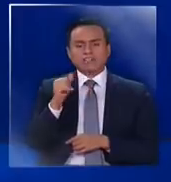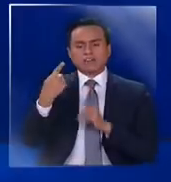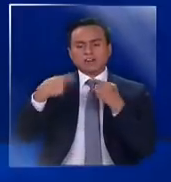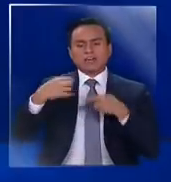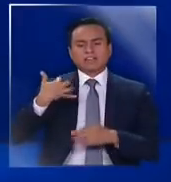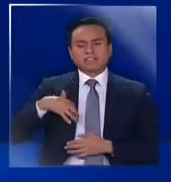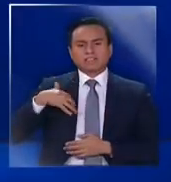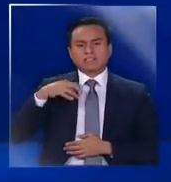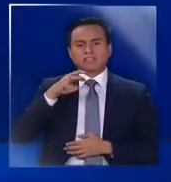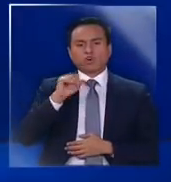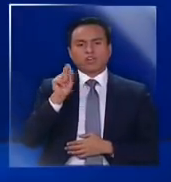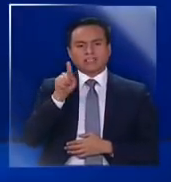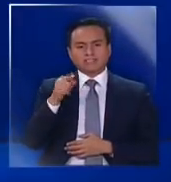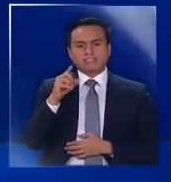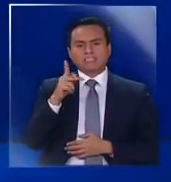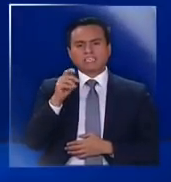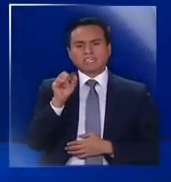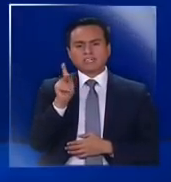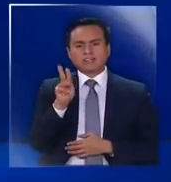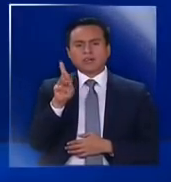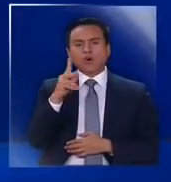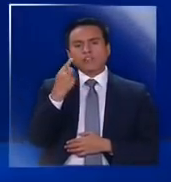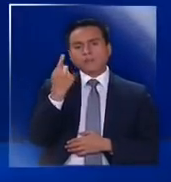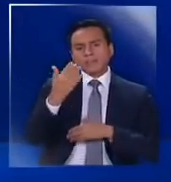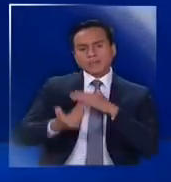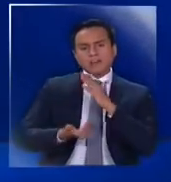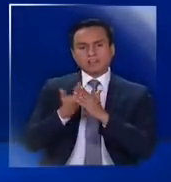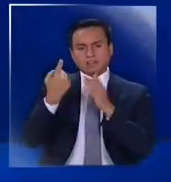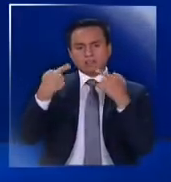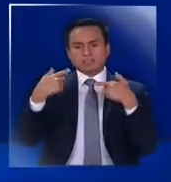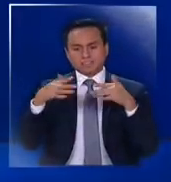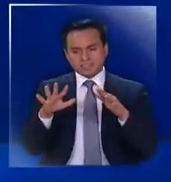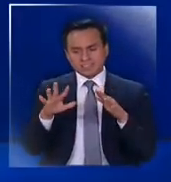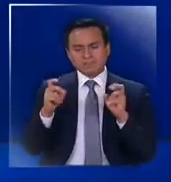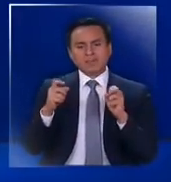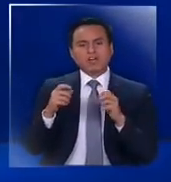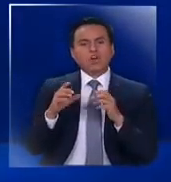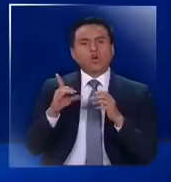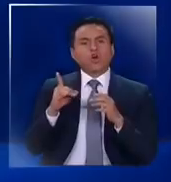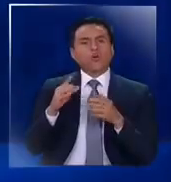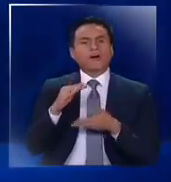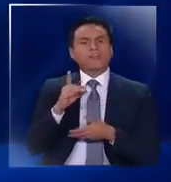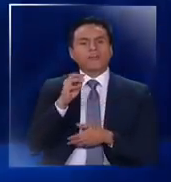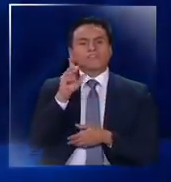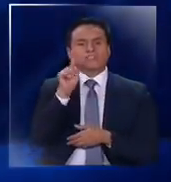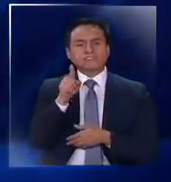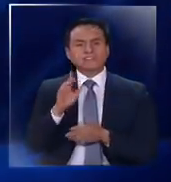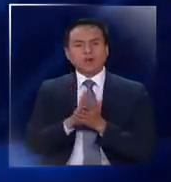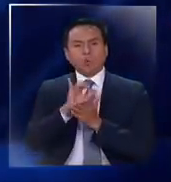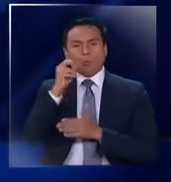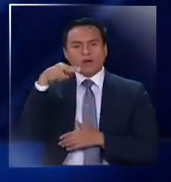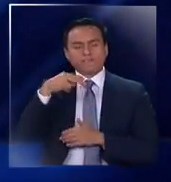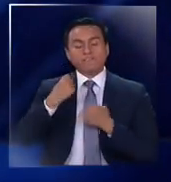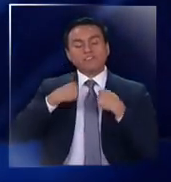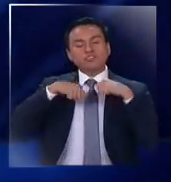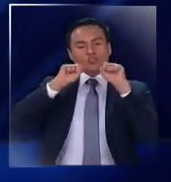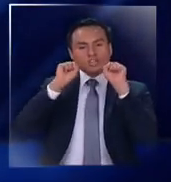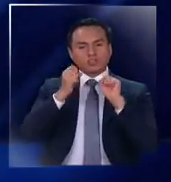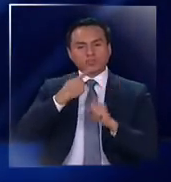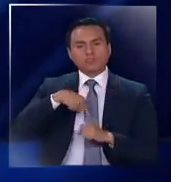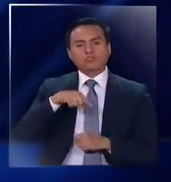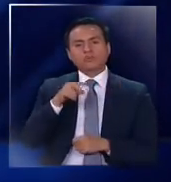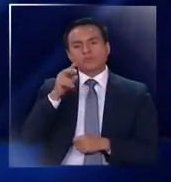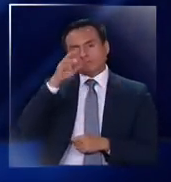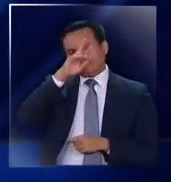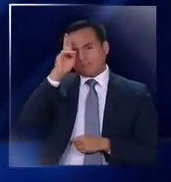argentino Nicolás Kicker a las 11 de la mañana. Ya se enfrentaron en la Copa Davis en San Juan y fue victoria para nuestro